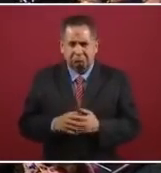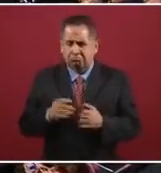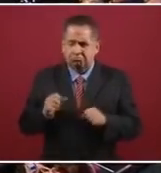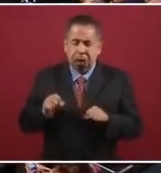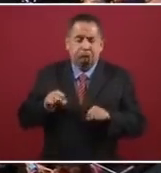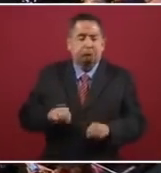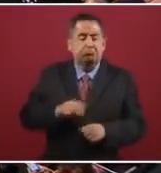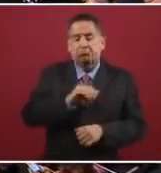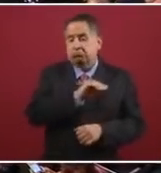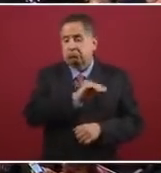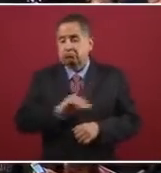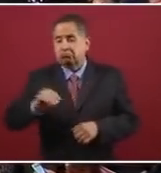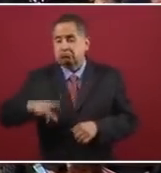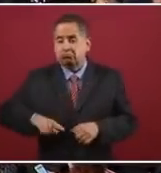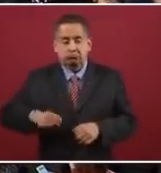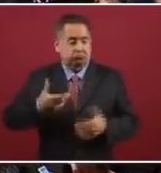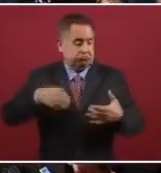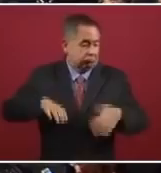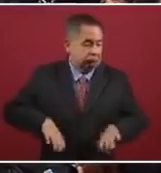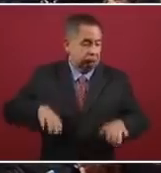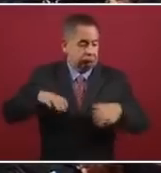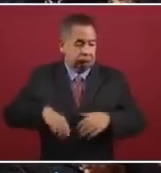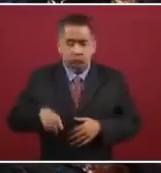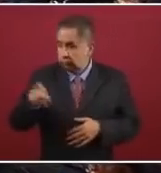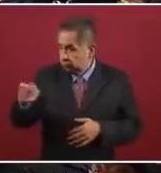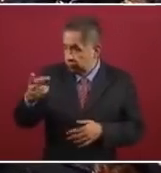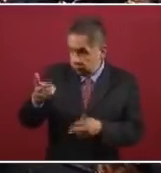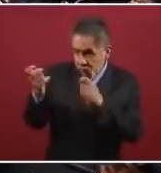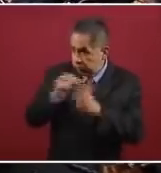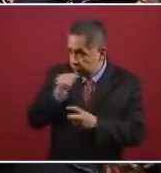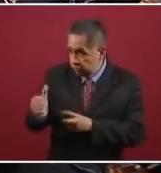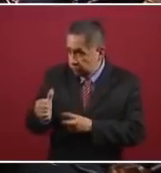cargo y no robaba era un tonto.